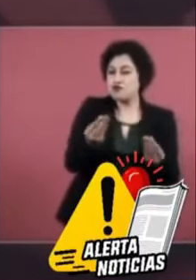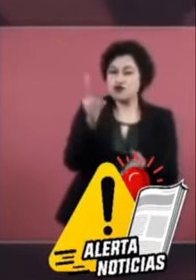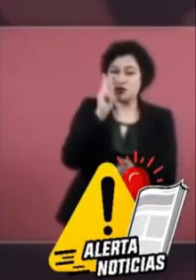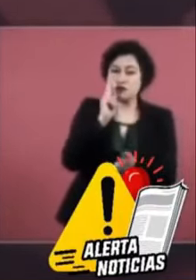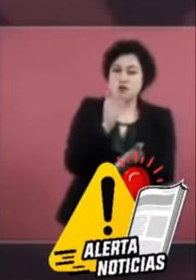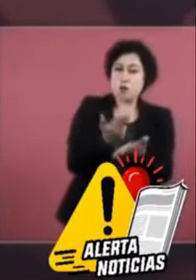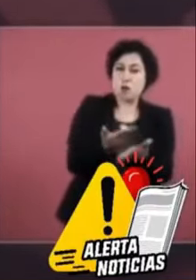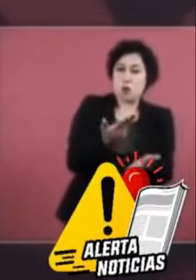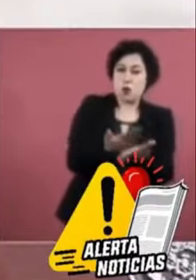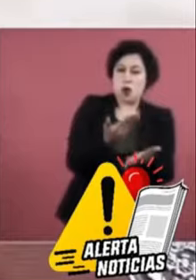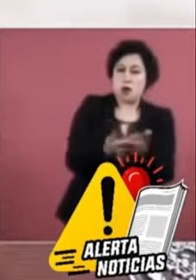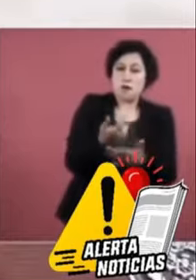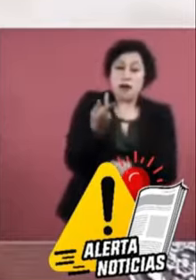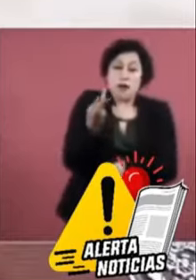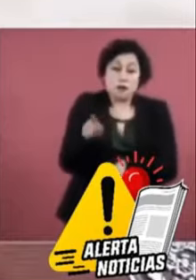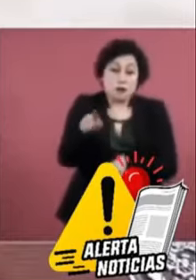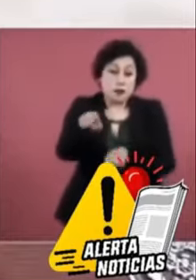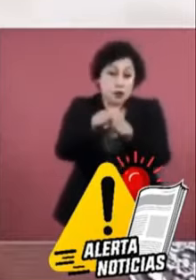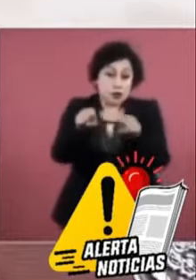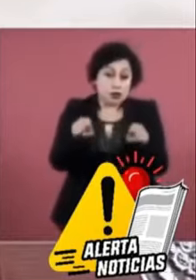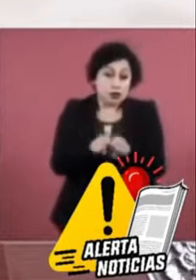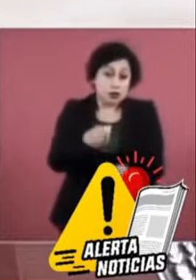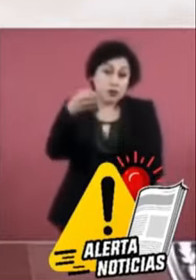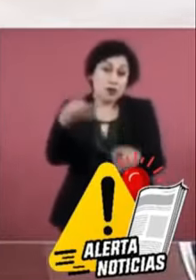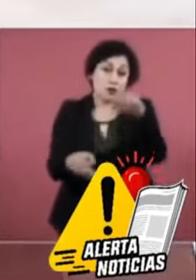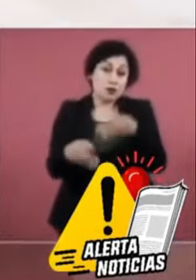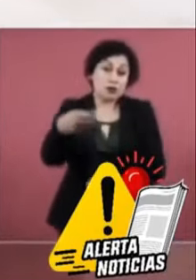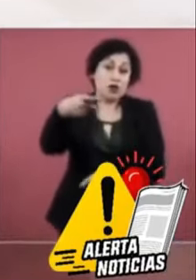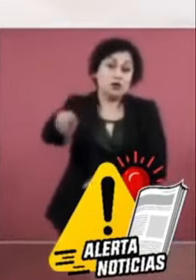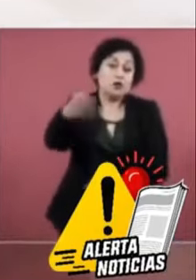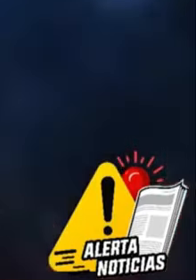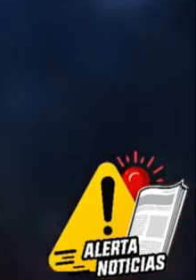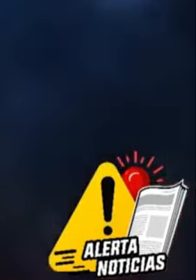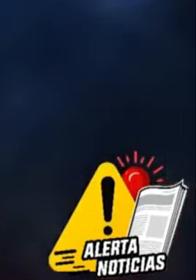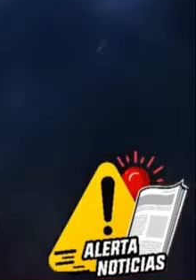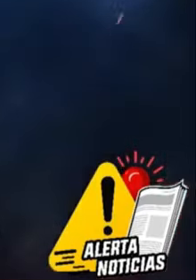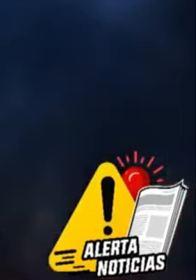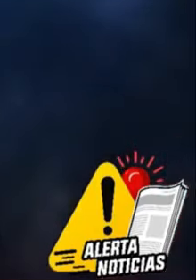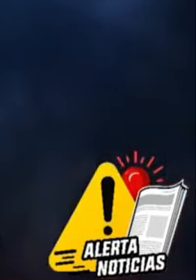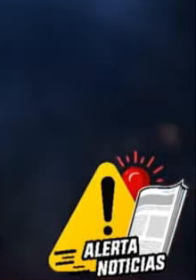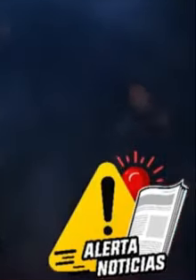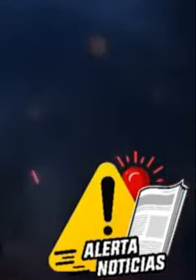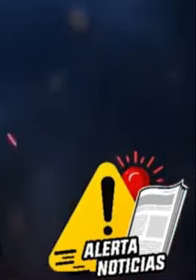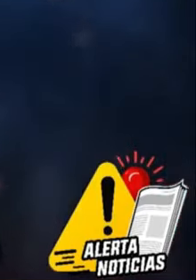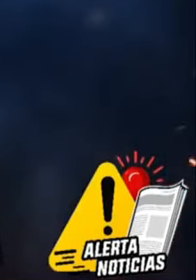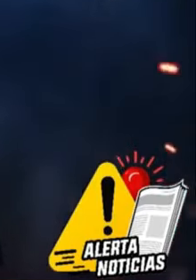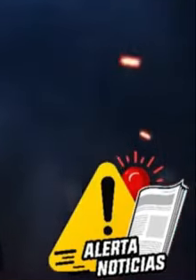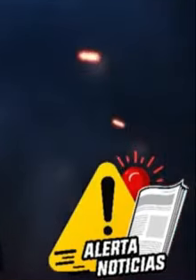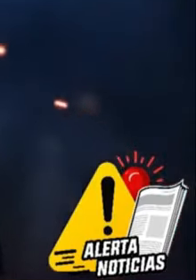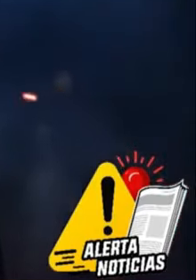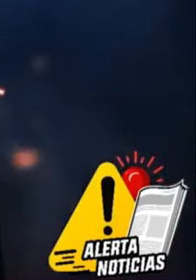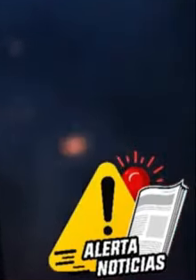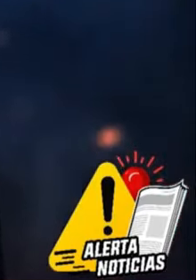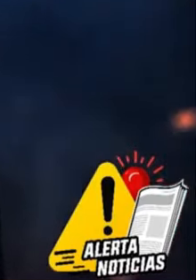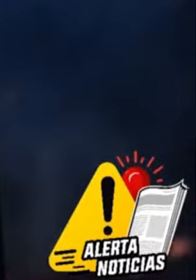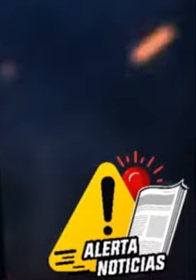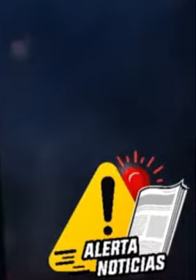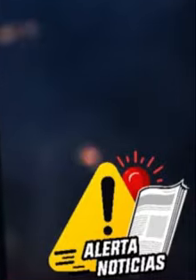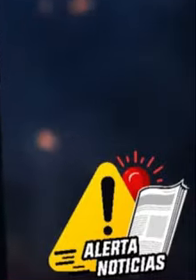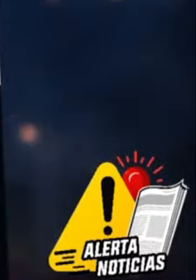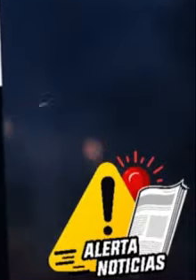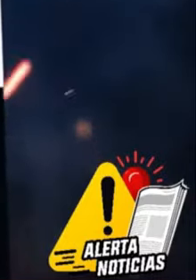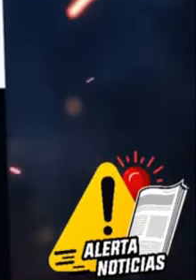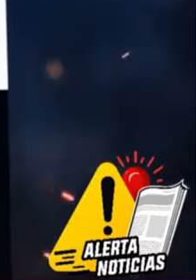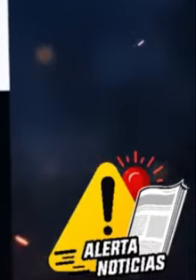Obrador, quien está muy furioso porque el organismo le ha permitido al exdirector de Pemex, Emilio Lozoya, llevar